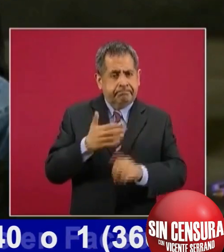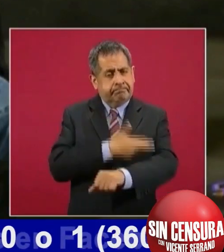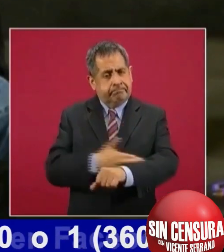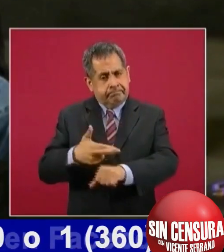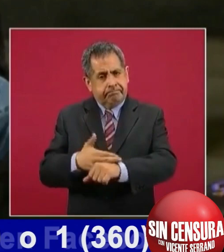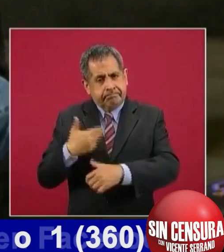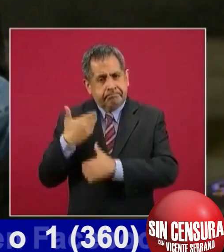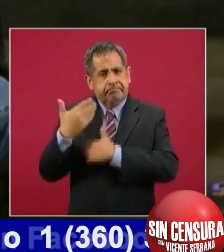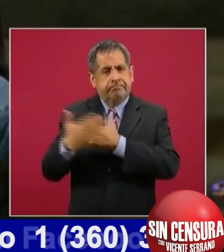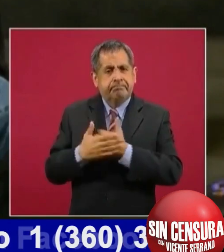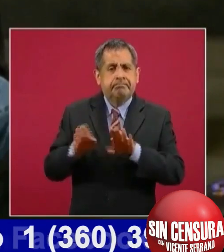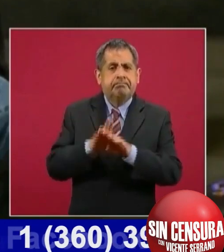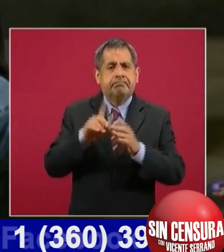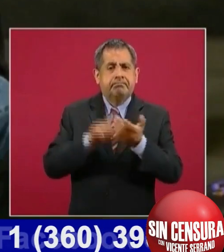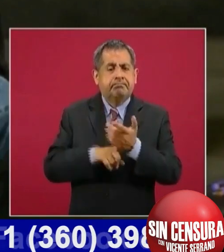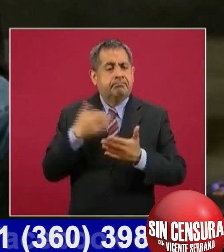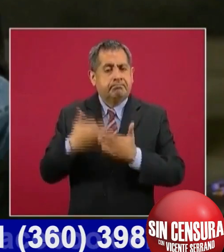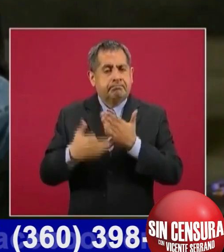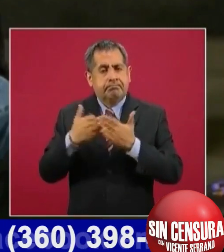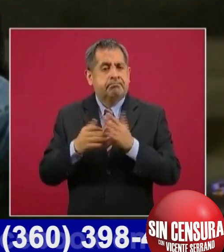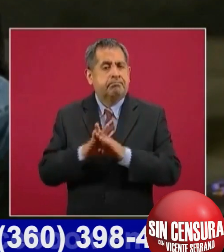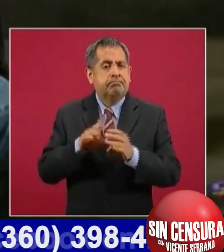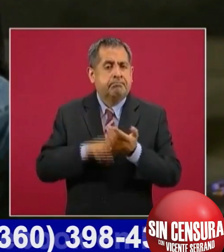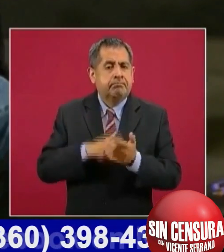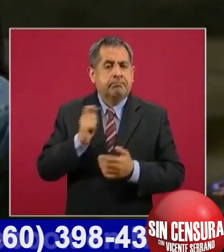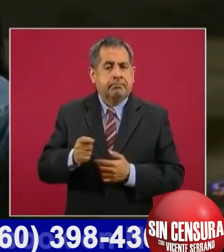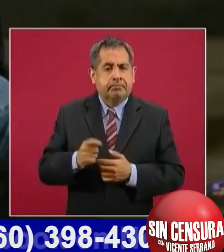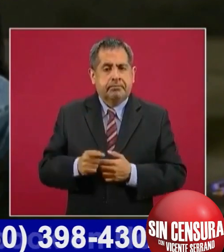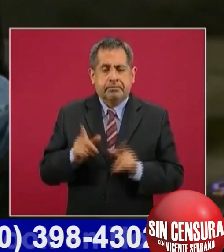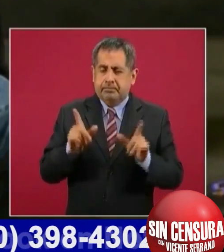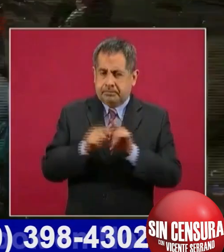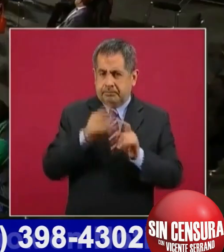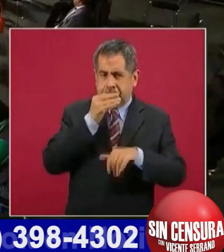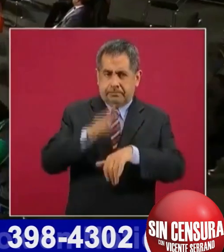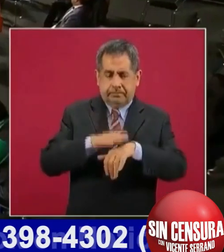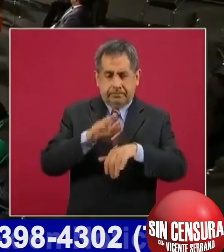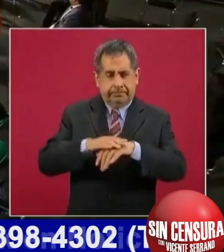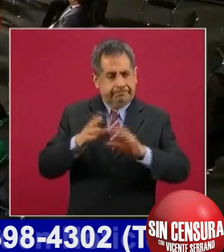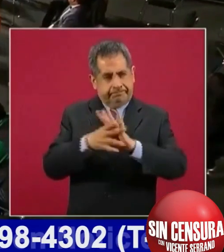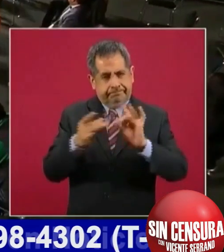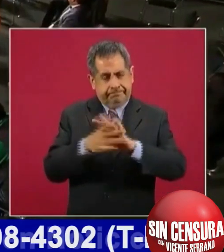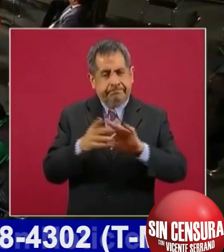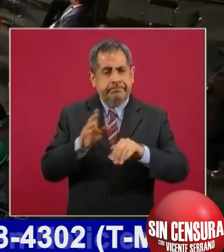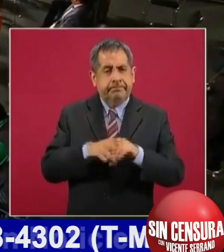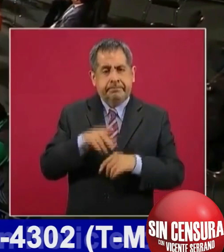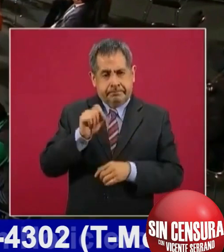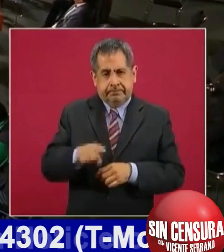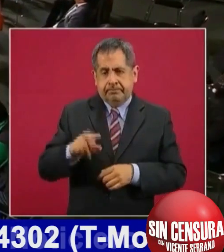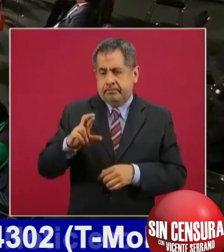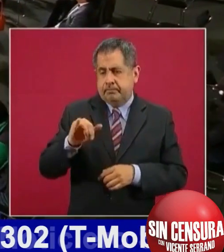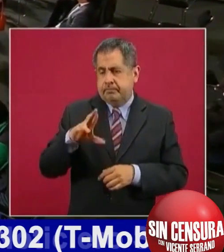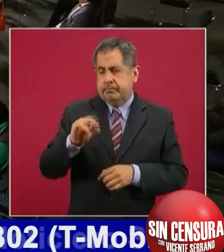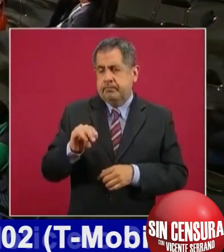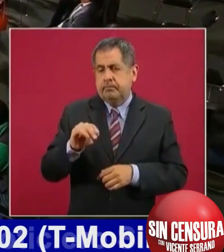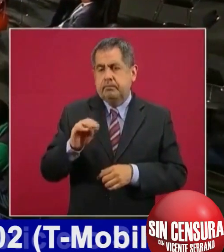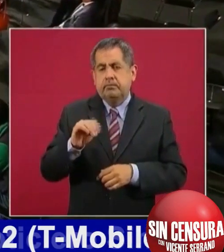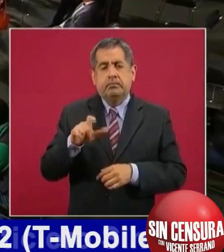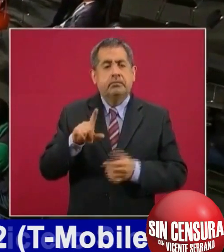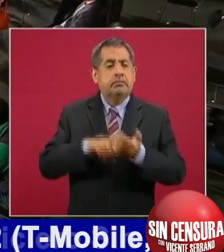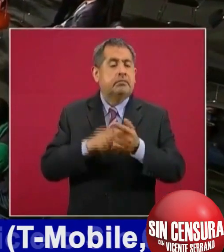hablarían sobre la situación que quedó pendiente. Y solamente para finalizar, presidente, también de Ricardo Monreal, en el Senado